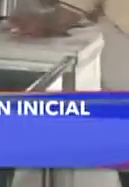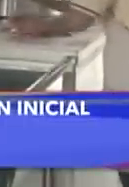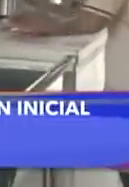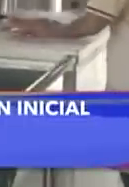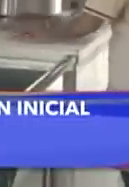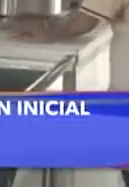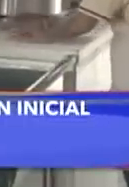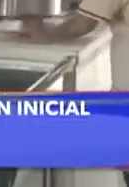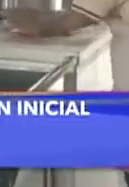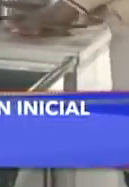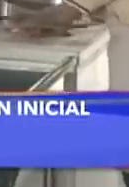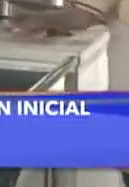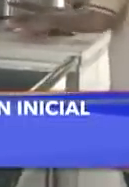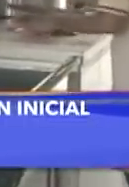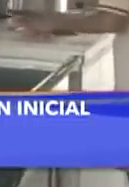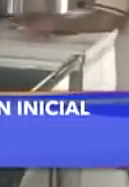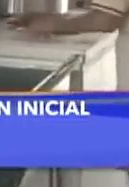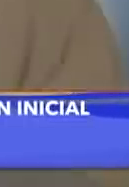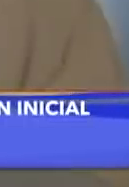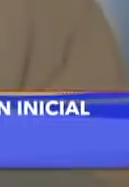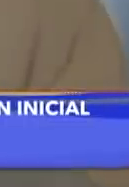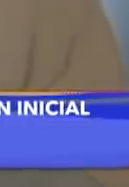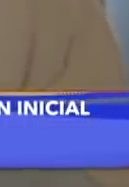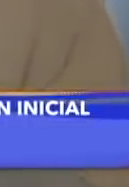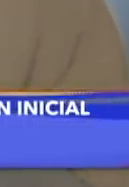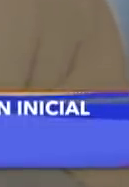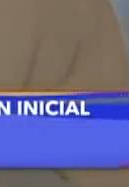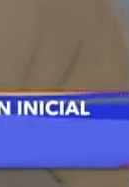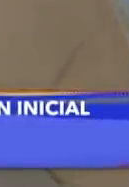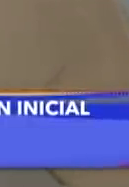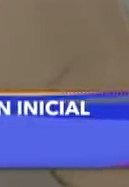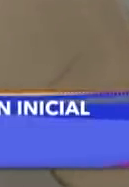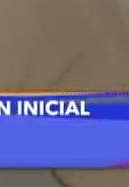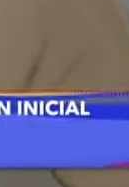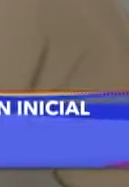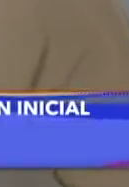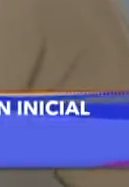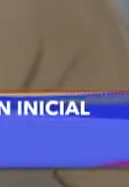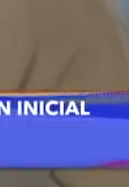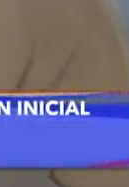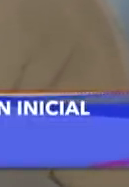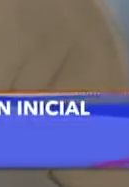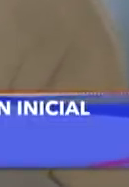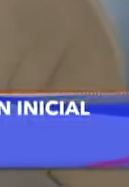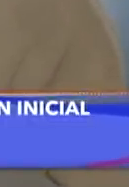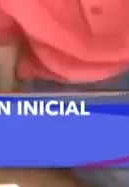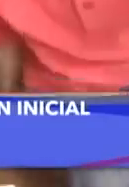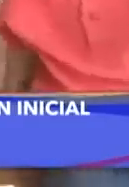cocinas pozo agua hidroneumático tenemos ventiladores tenemos